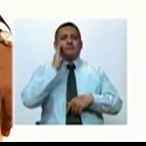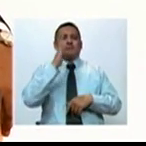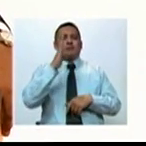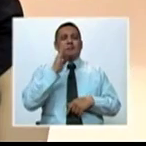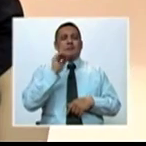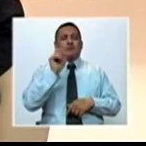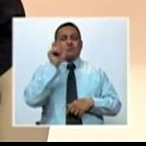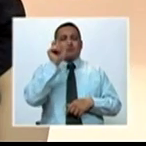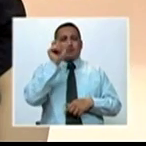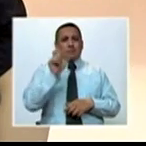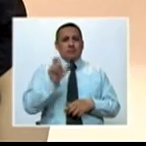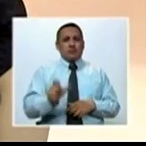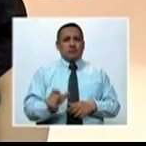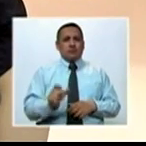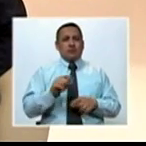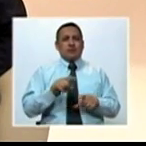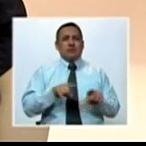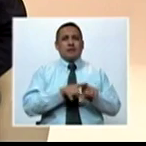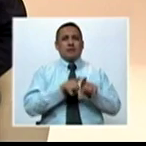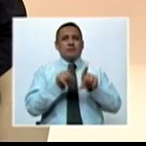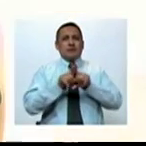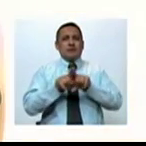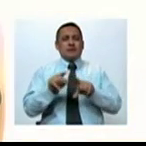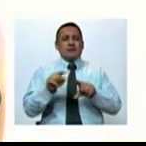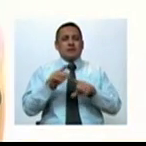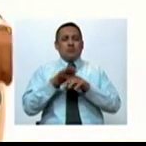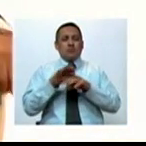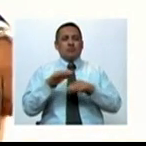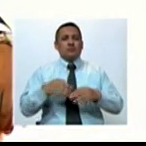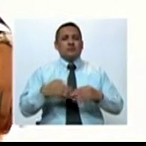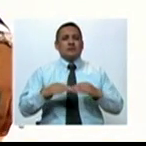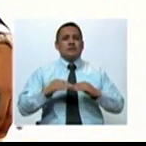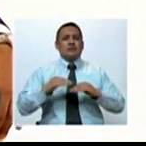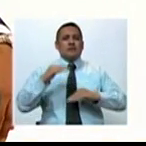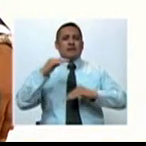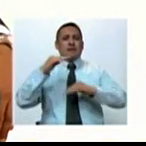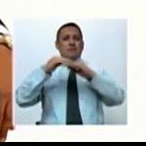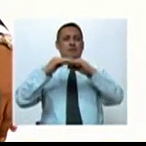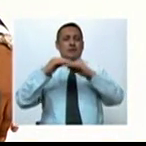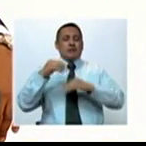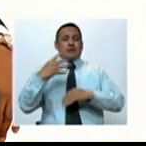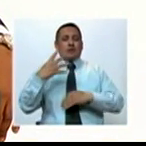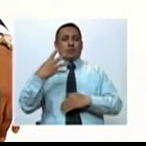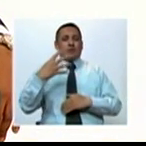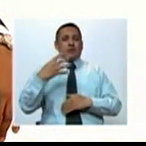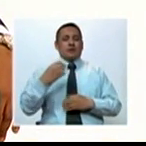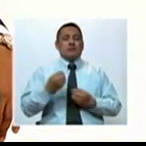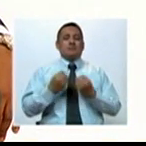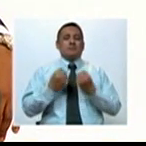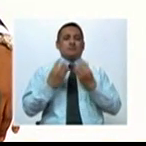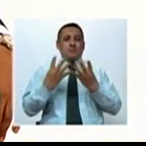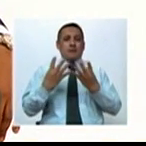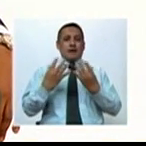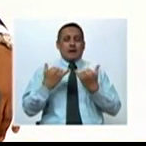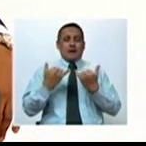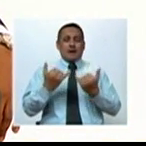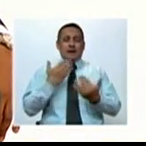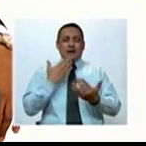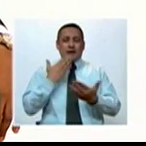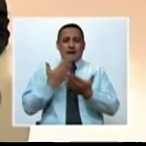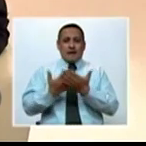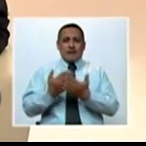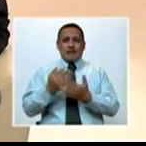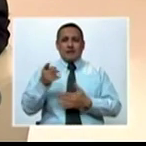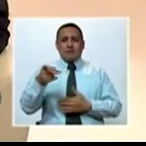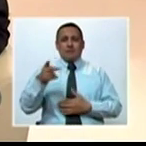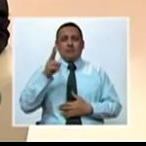alguien que está bajo rentas de cuarta categoría. Muy bien, agradecemos